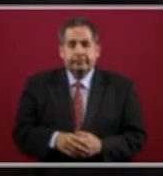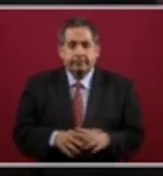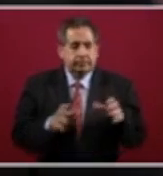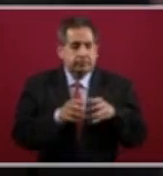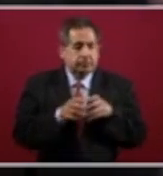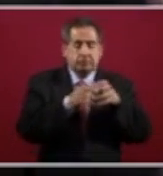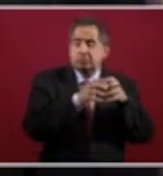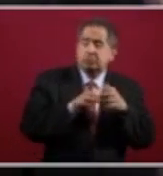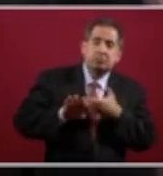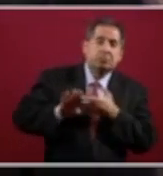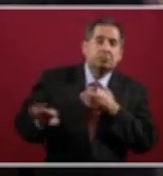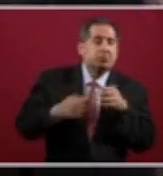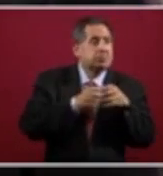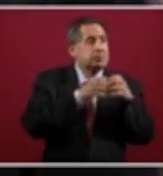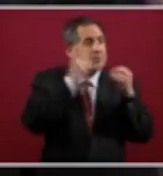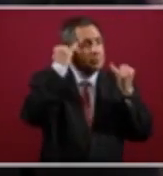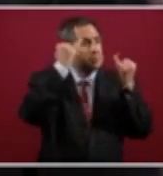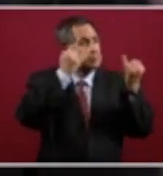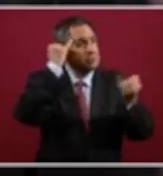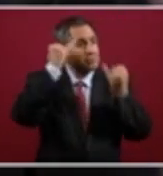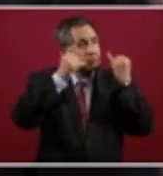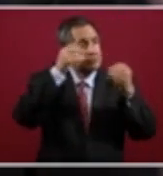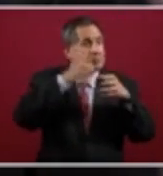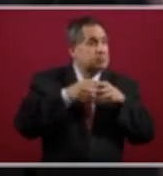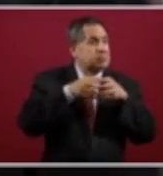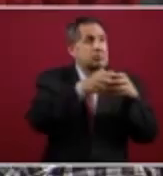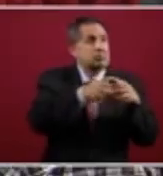las nubes, levitan,